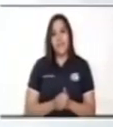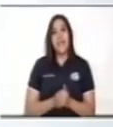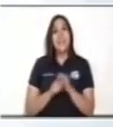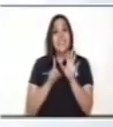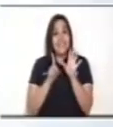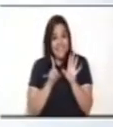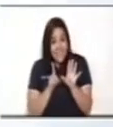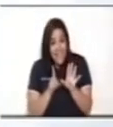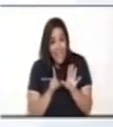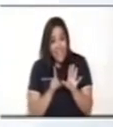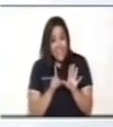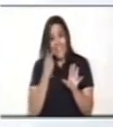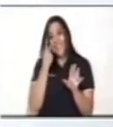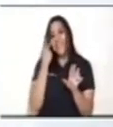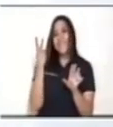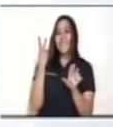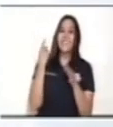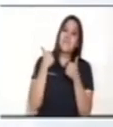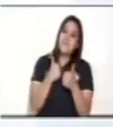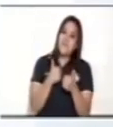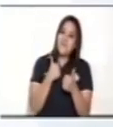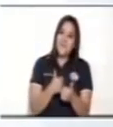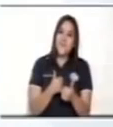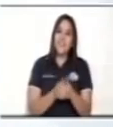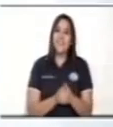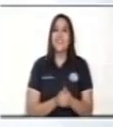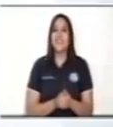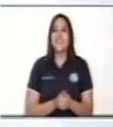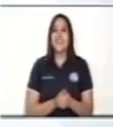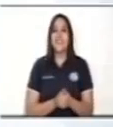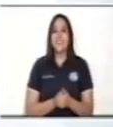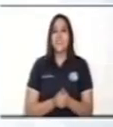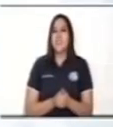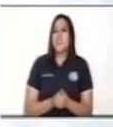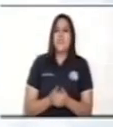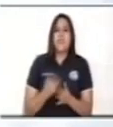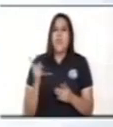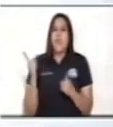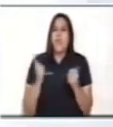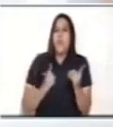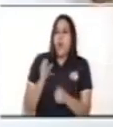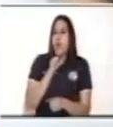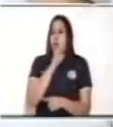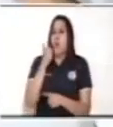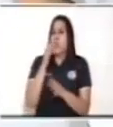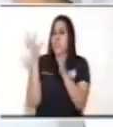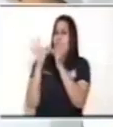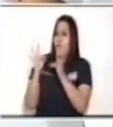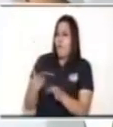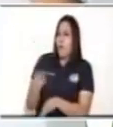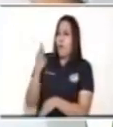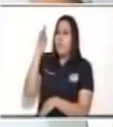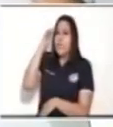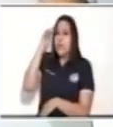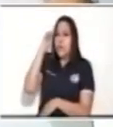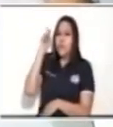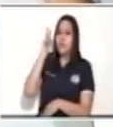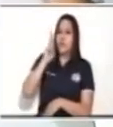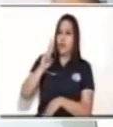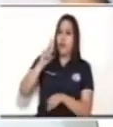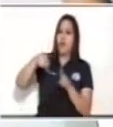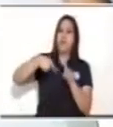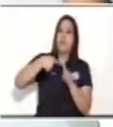Seis. Muy bien. ¿Cuál es la otra forma de escribir esto? Dos